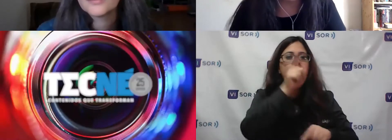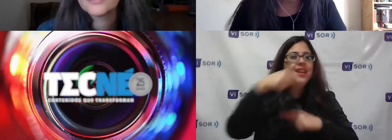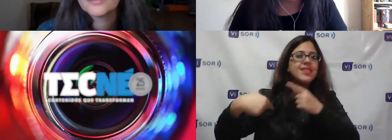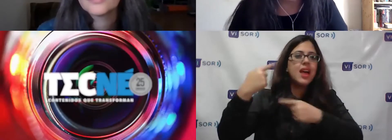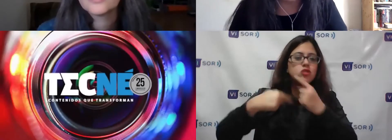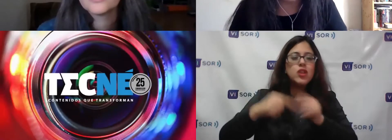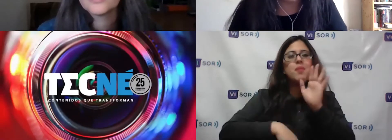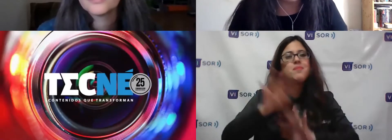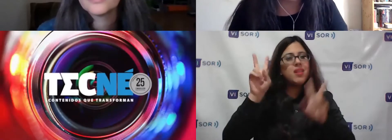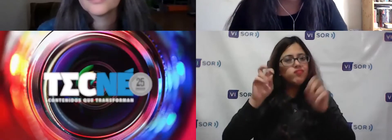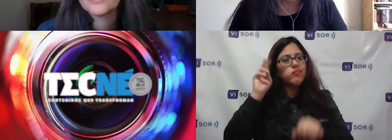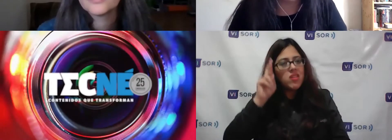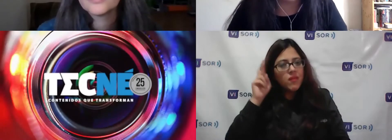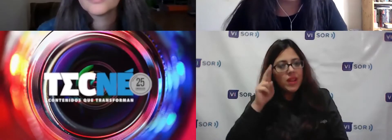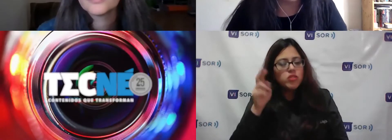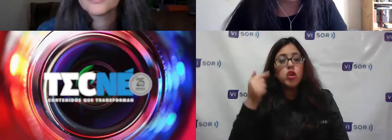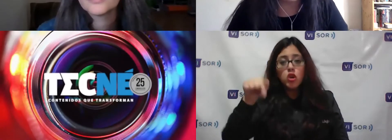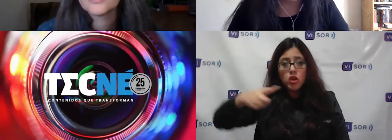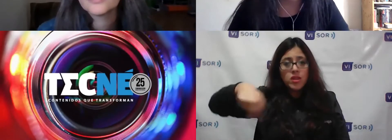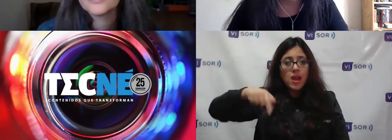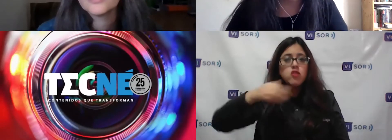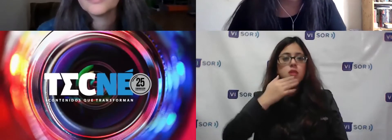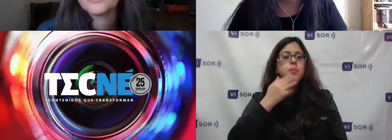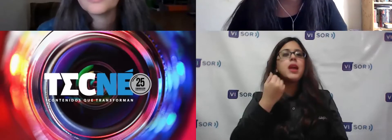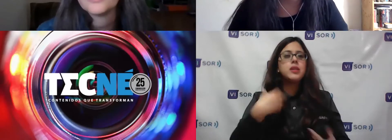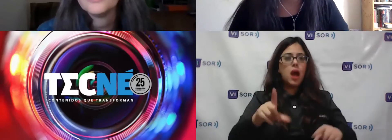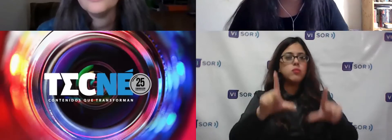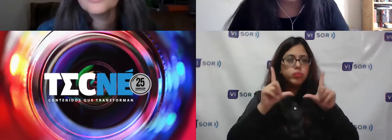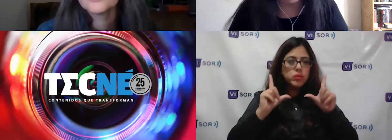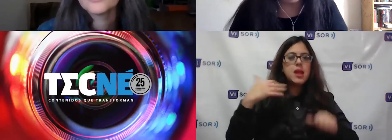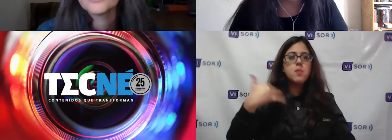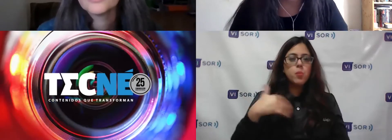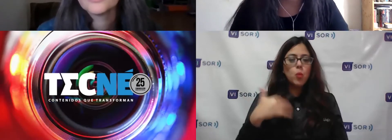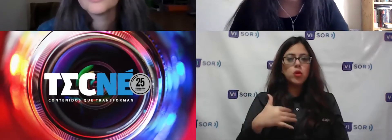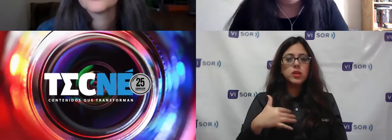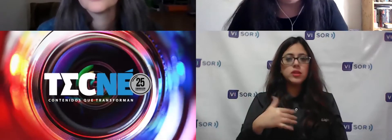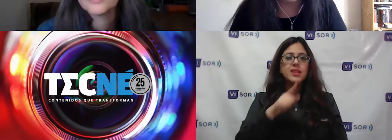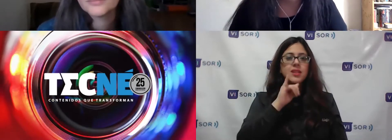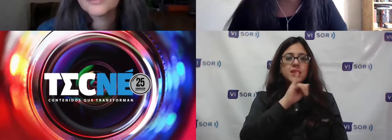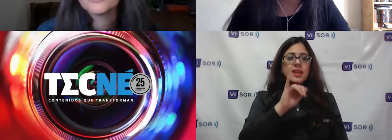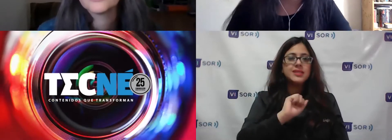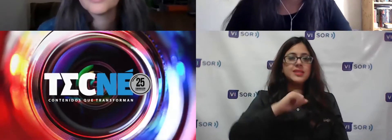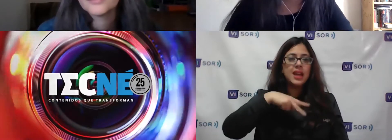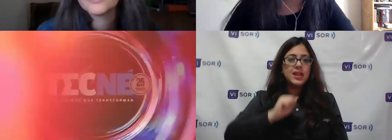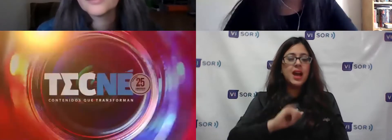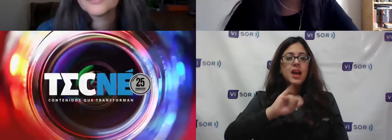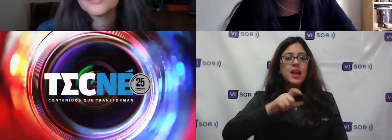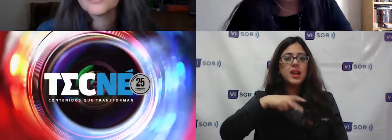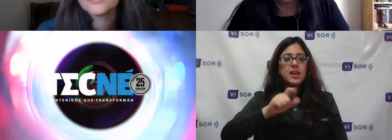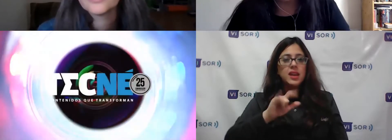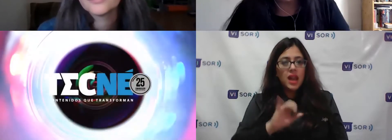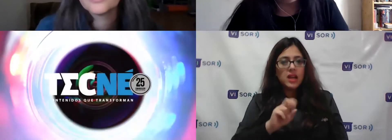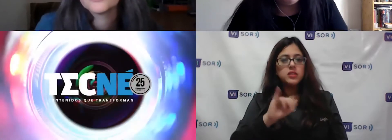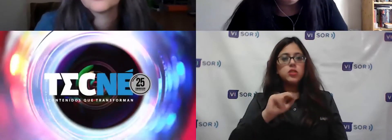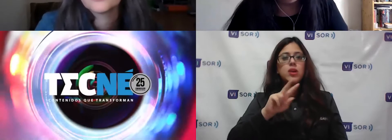que también hoy día están teniendo una figuración importante tiziana tanisha ignacio güero y banano